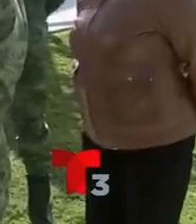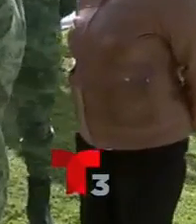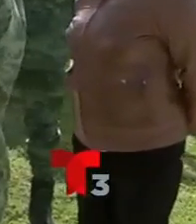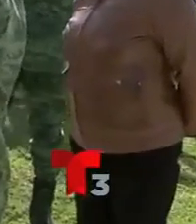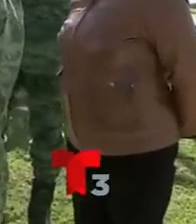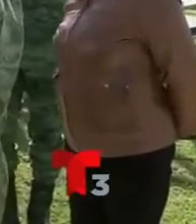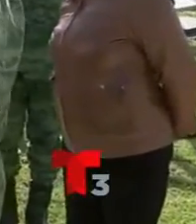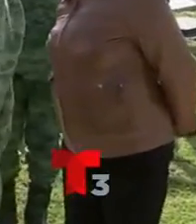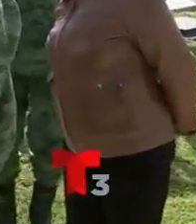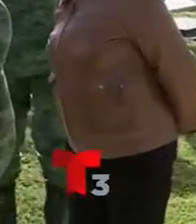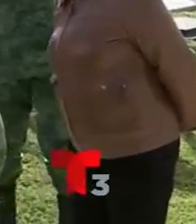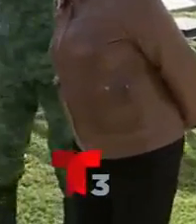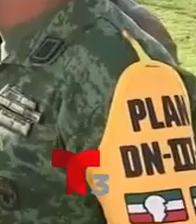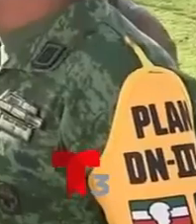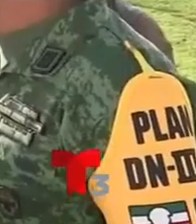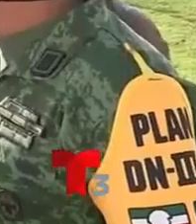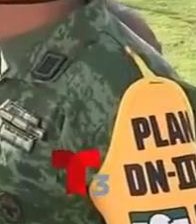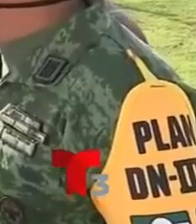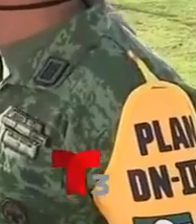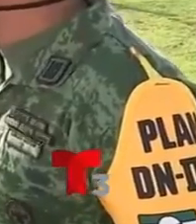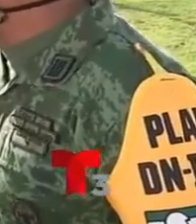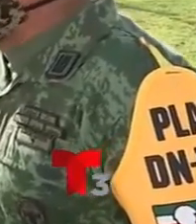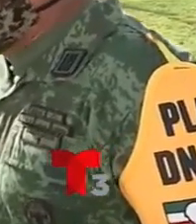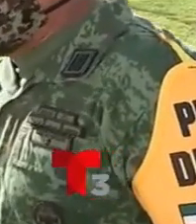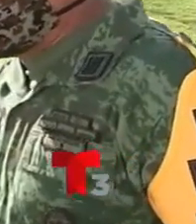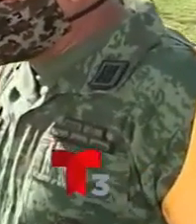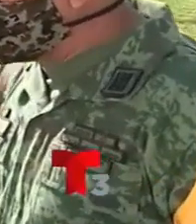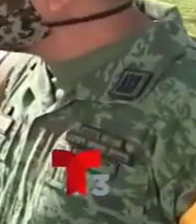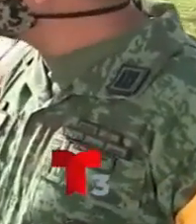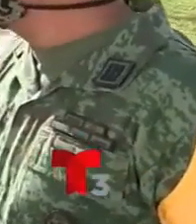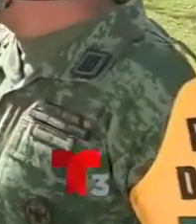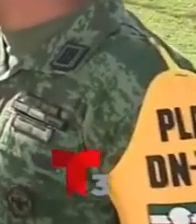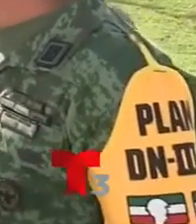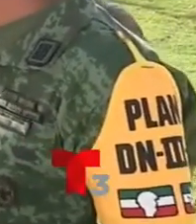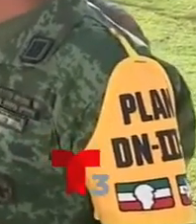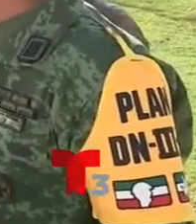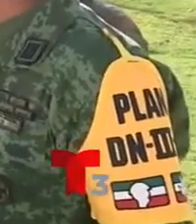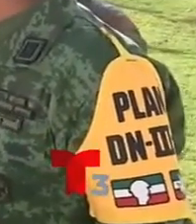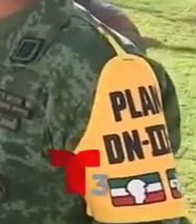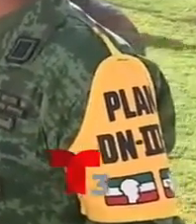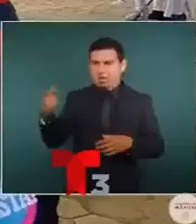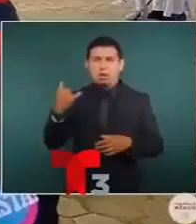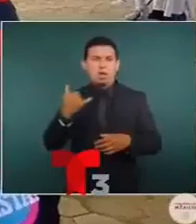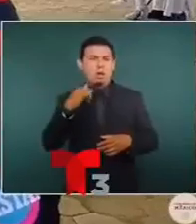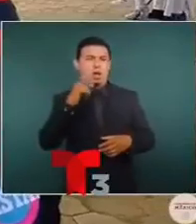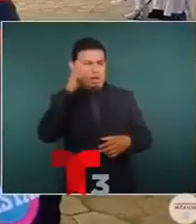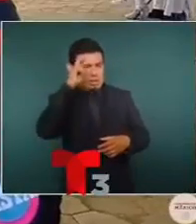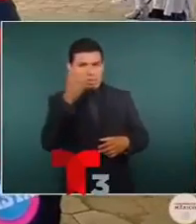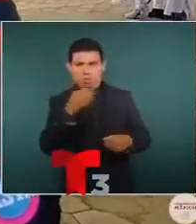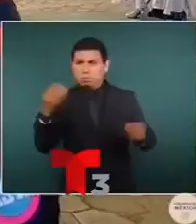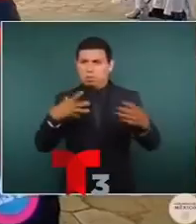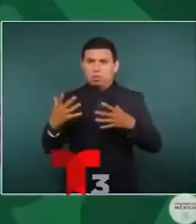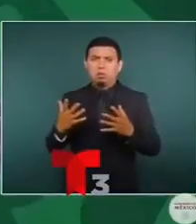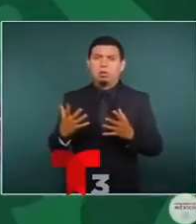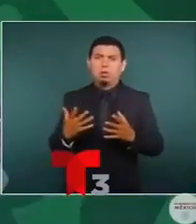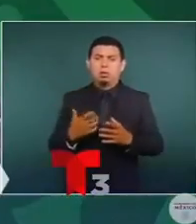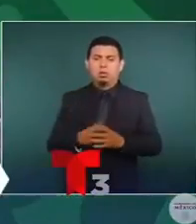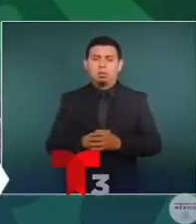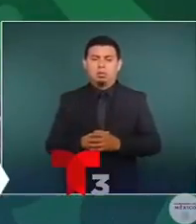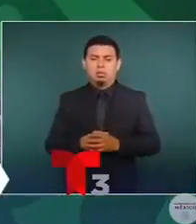que durante esta pandemia López Obrador se ha negado a utilizar cubrebocas. Escuchemos. No necesito